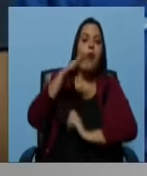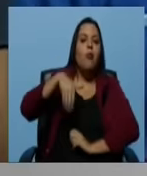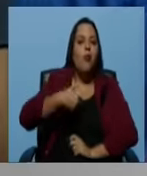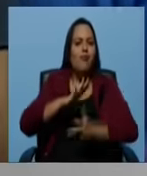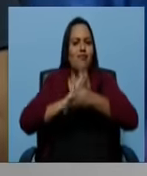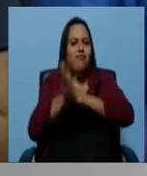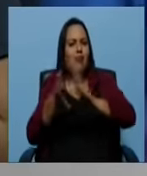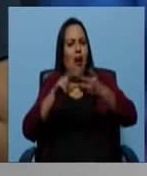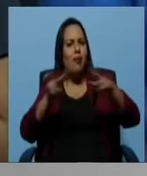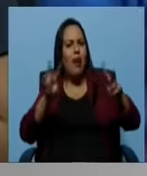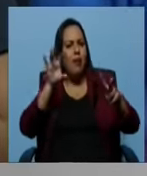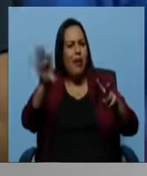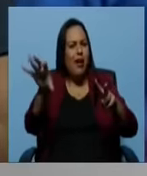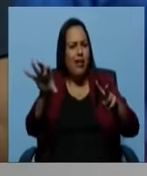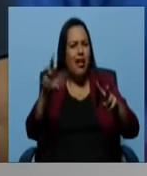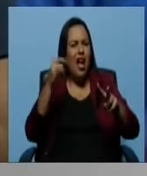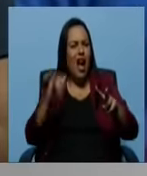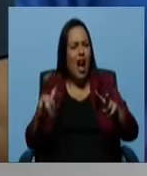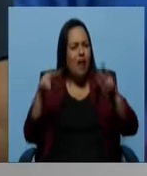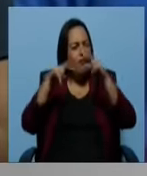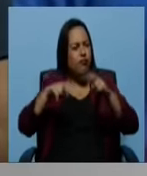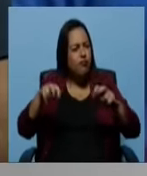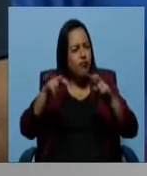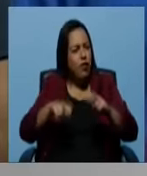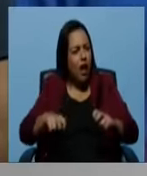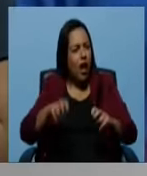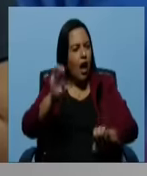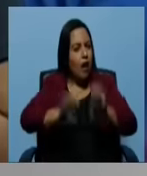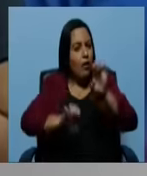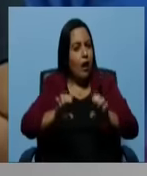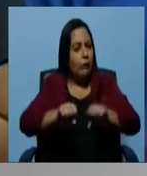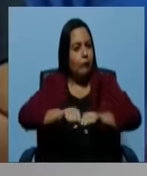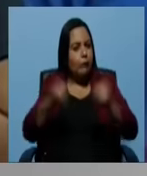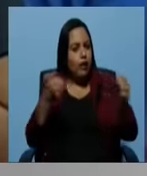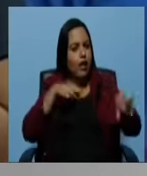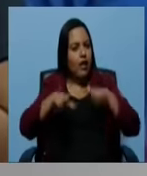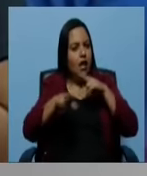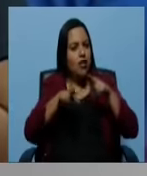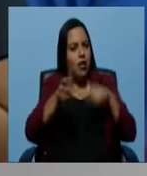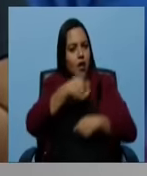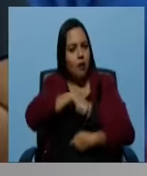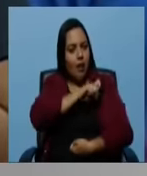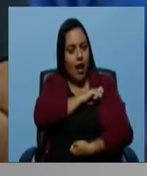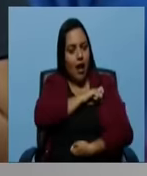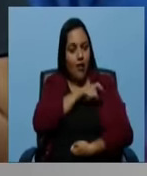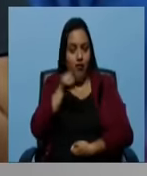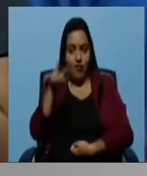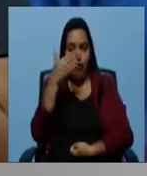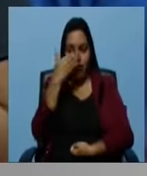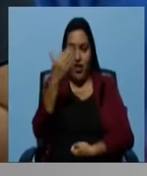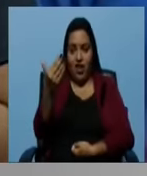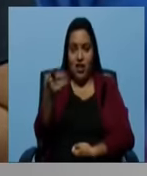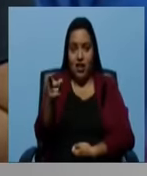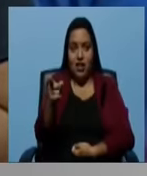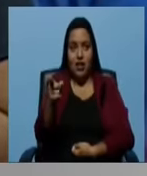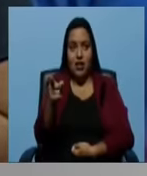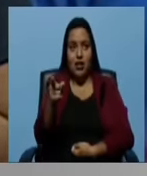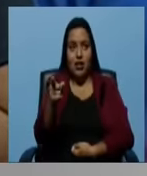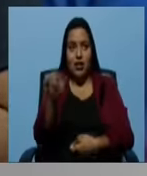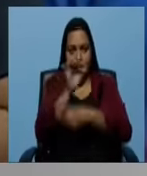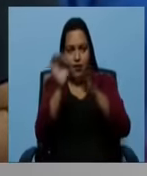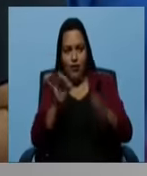país. ¿Se está estudiando romper relaciones con España frente a este